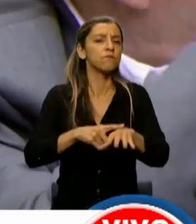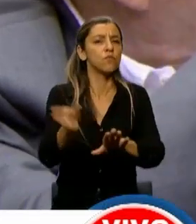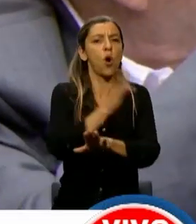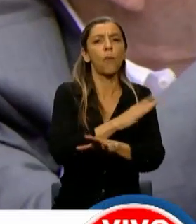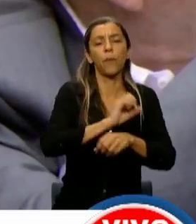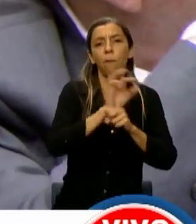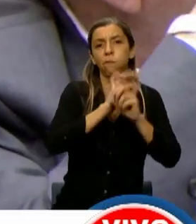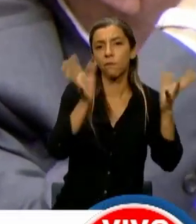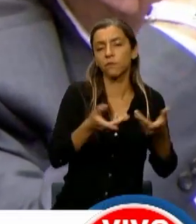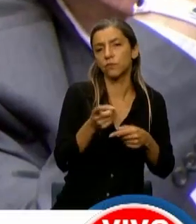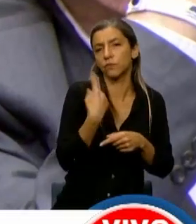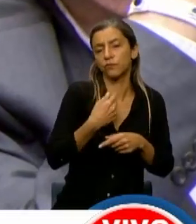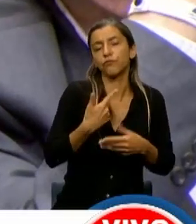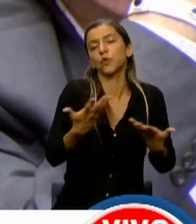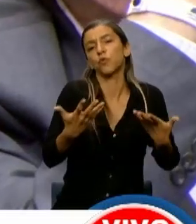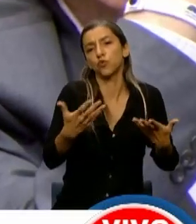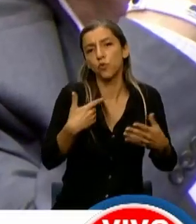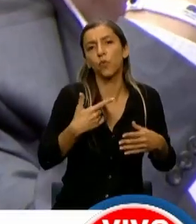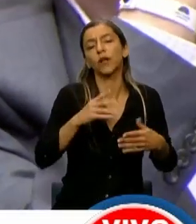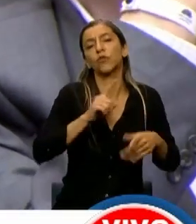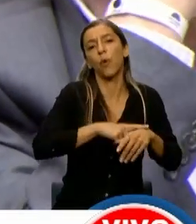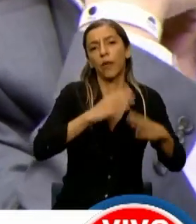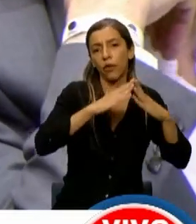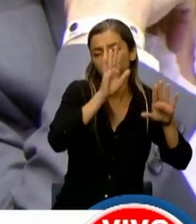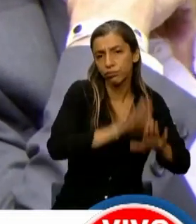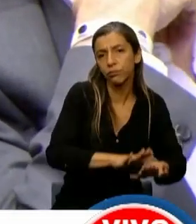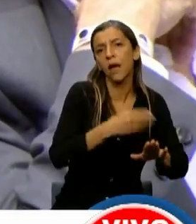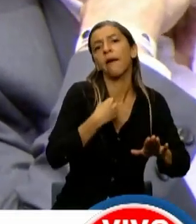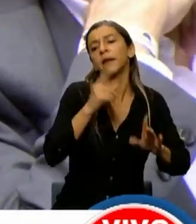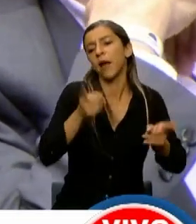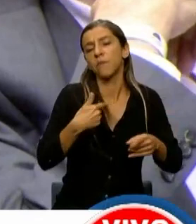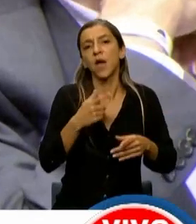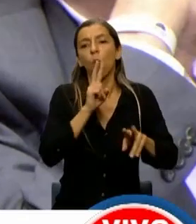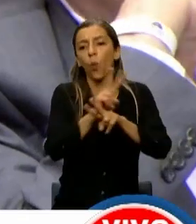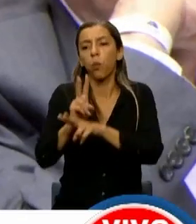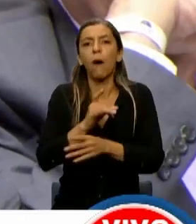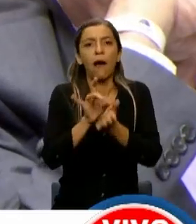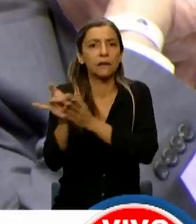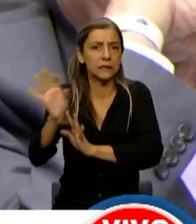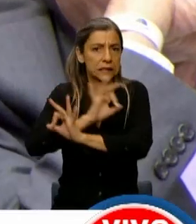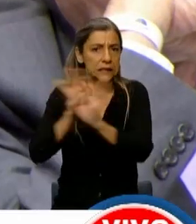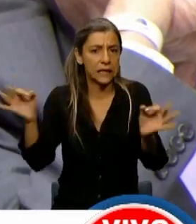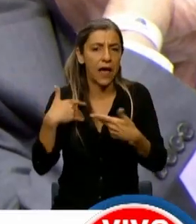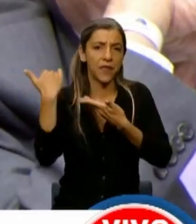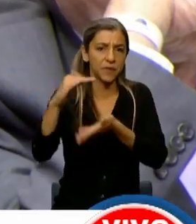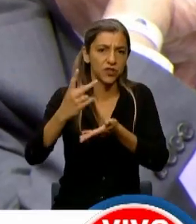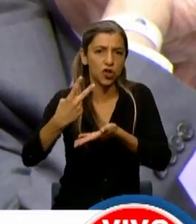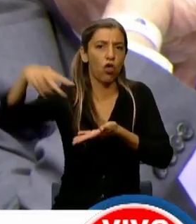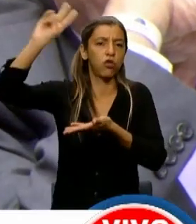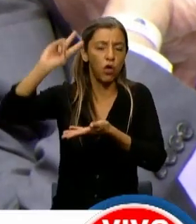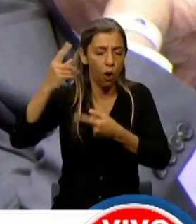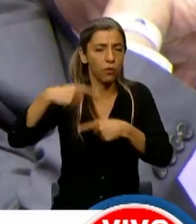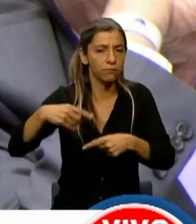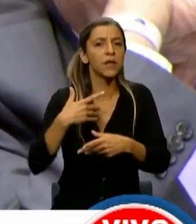de restricción para proteger el empleo, la indemnización doble, la prohibición de los despidos. Ante una caída de casi